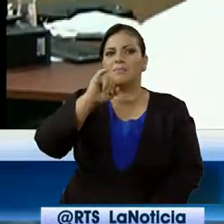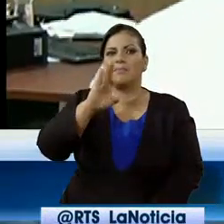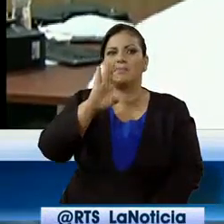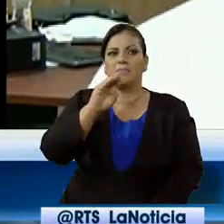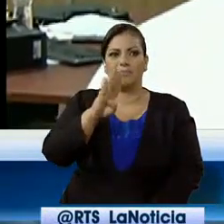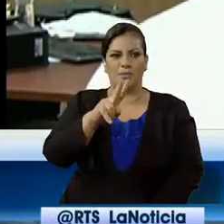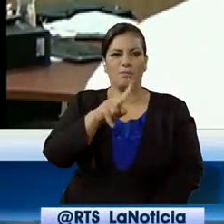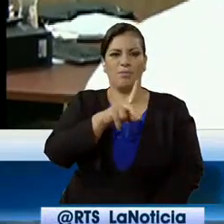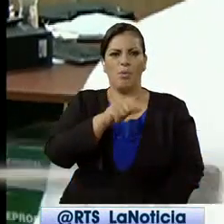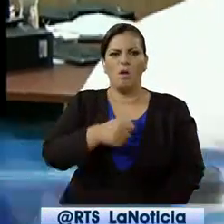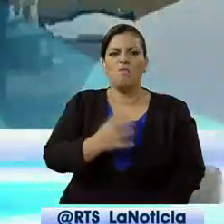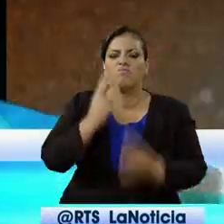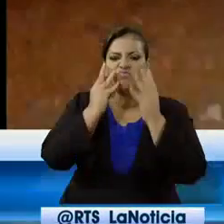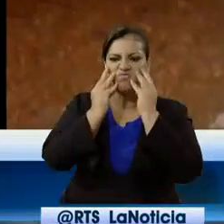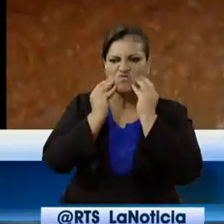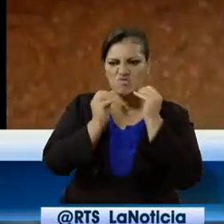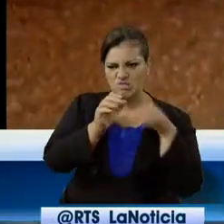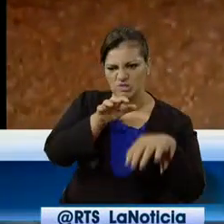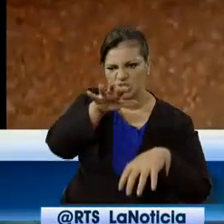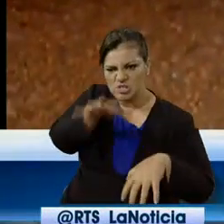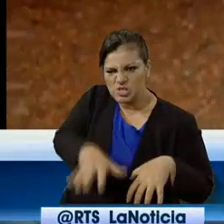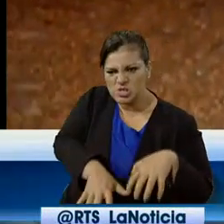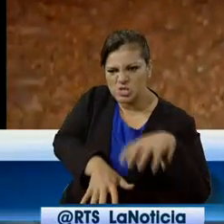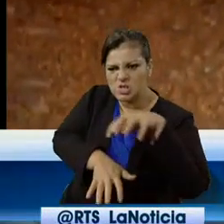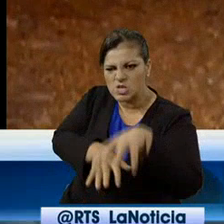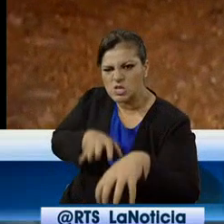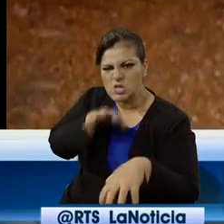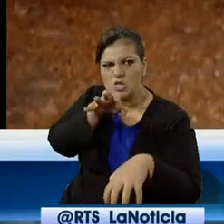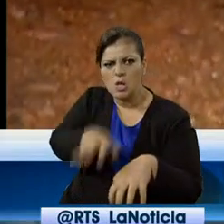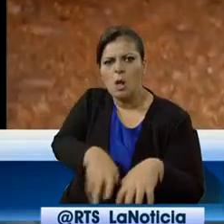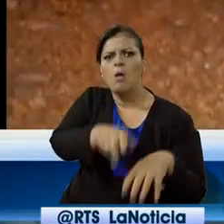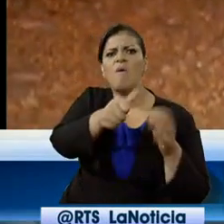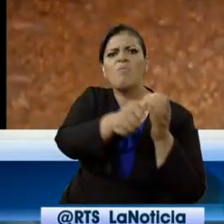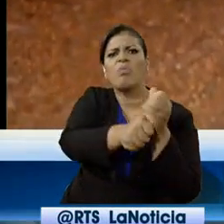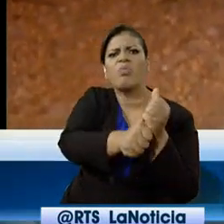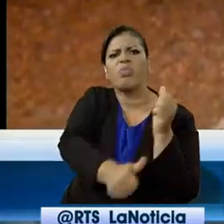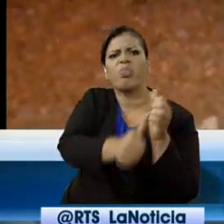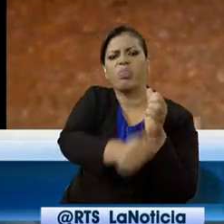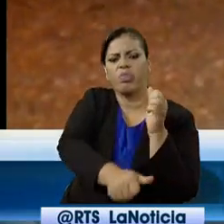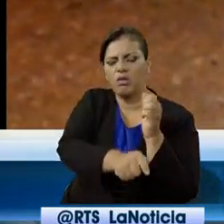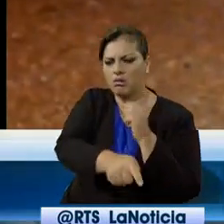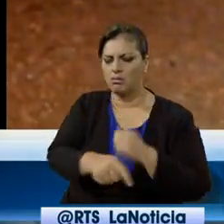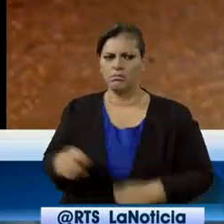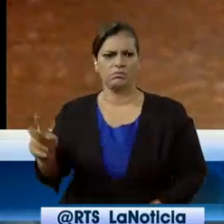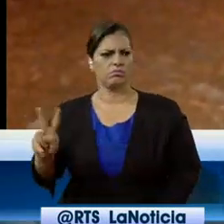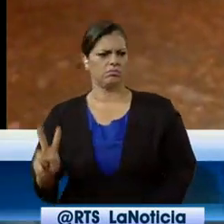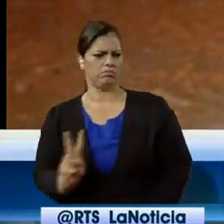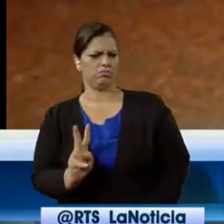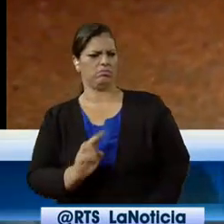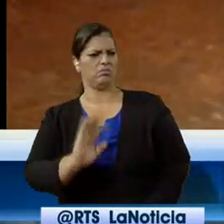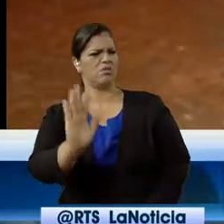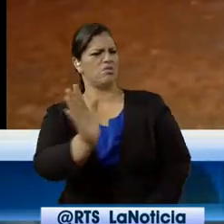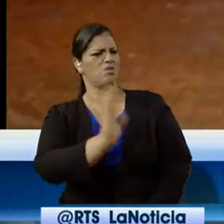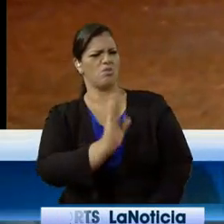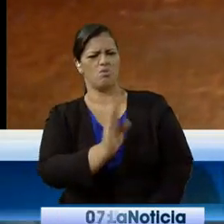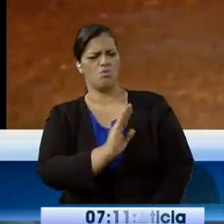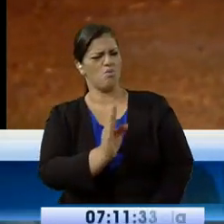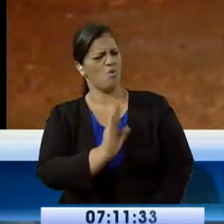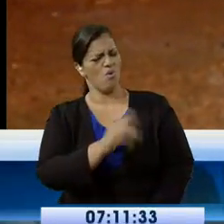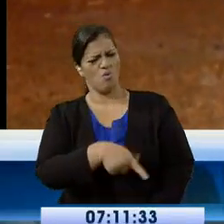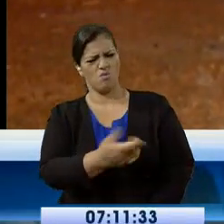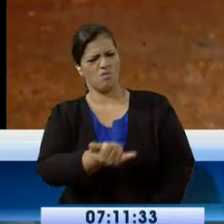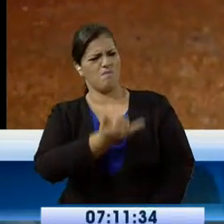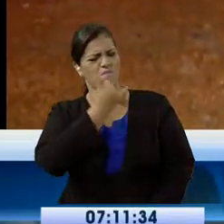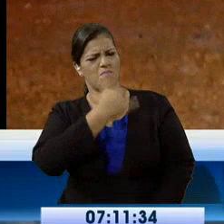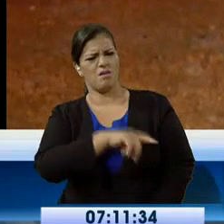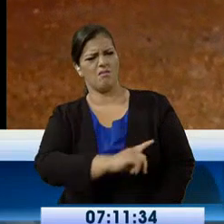pasa al otro lado y le digo que en realidad no haga cagar ese animal ahí. Entonces ella le habló al perro y el perro vino derechito a atacarme a mí. Y ahí yo me